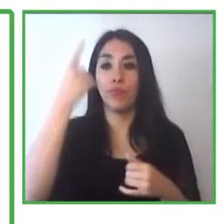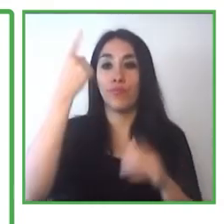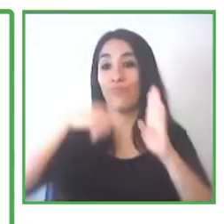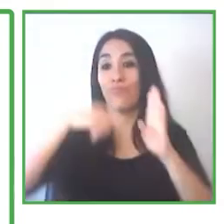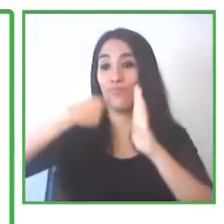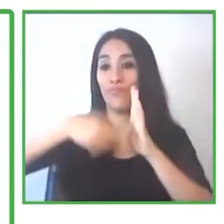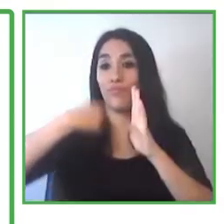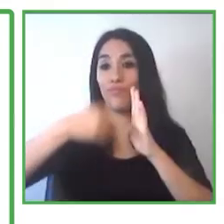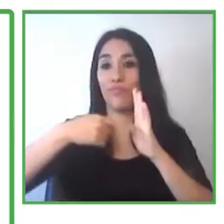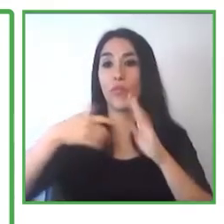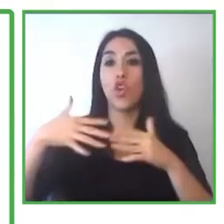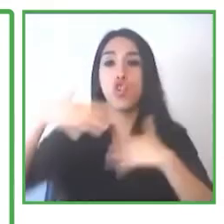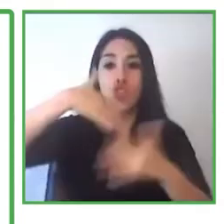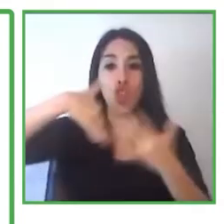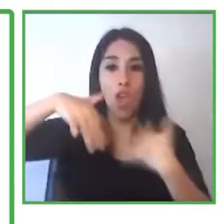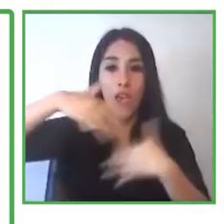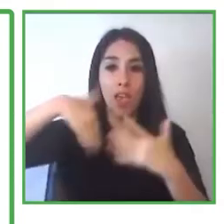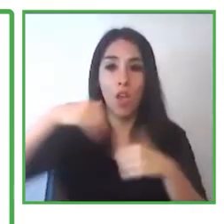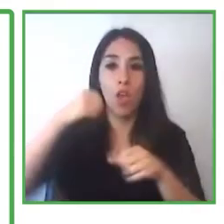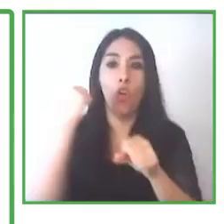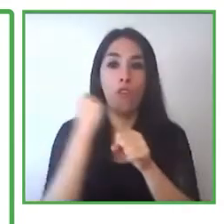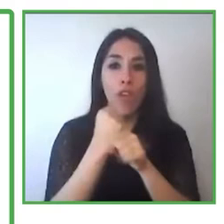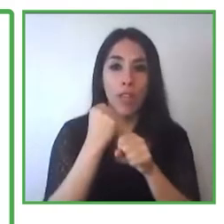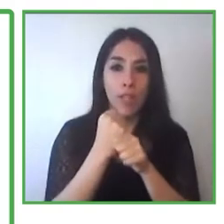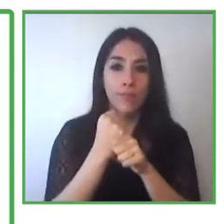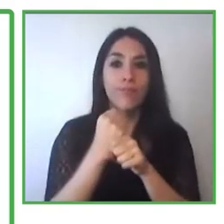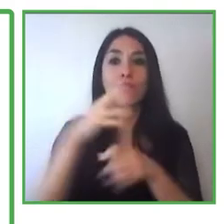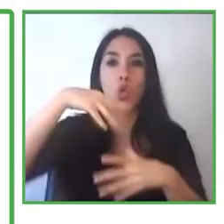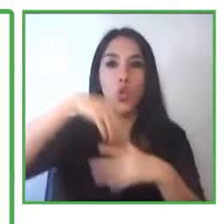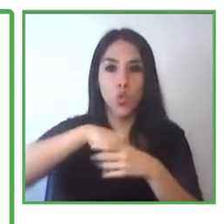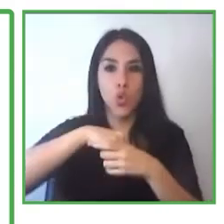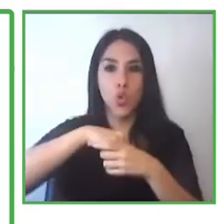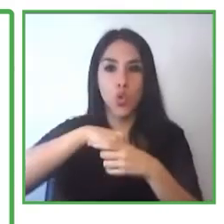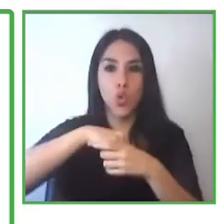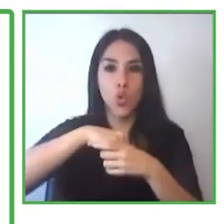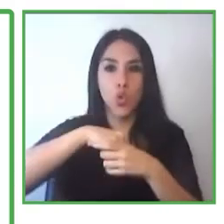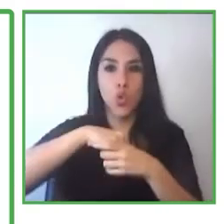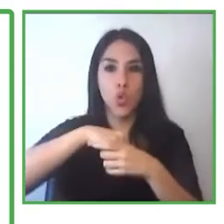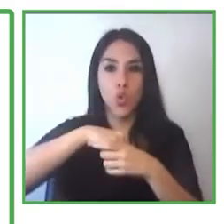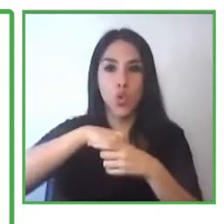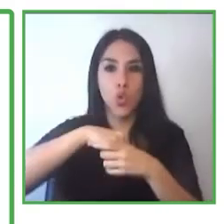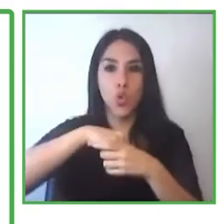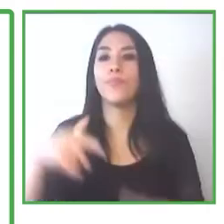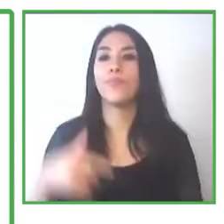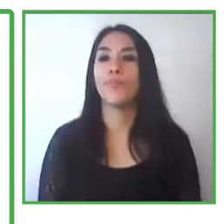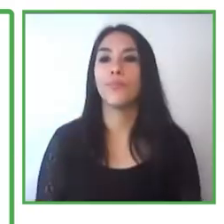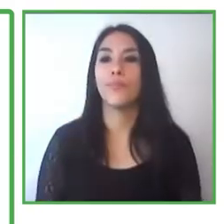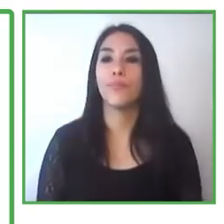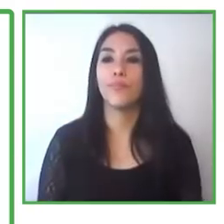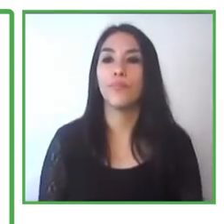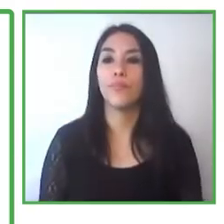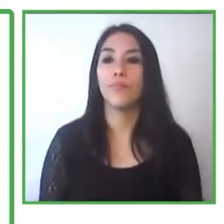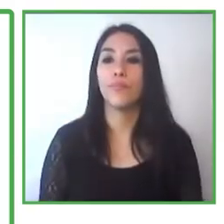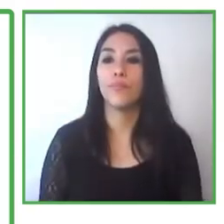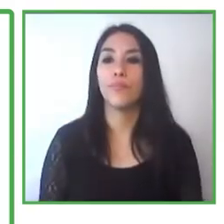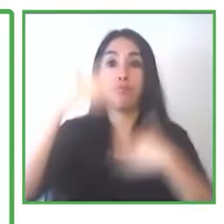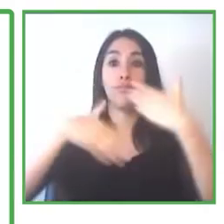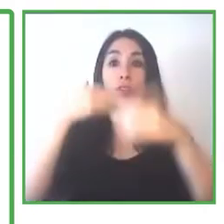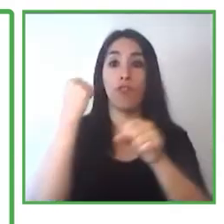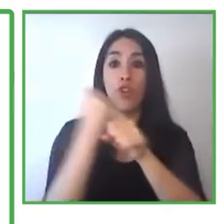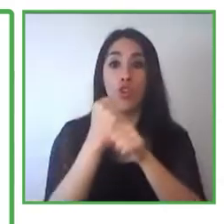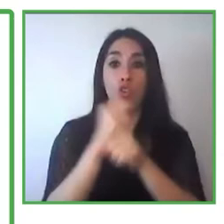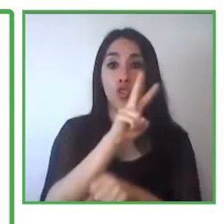programa Incorpora, de inserción sociolaboral, que habiéndose iniciado en el año 2006, tiene como